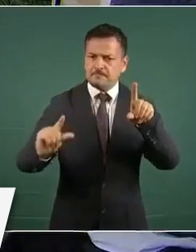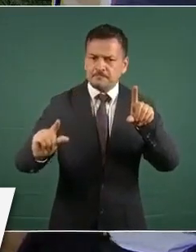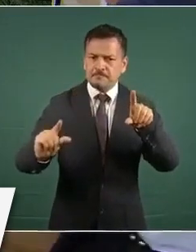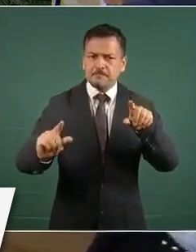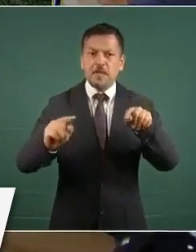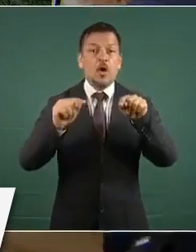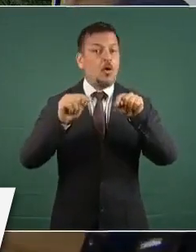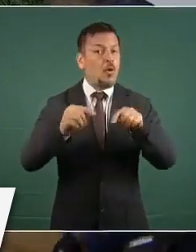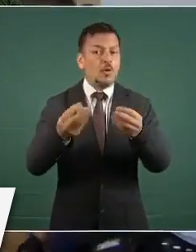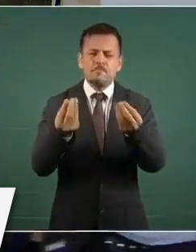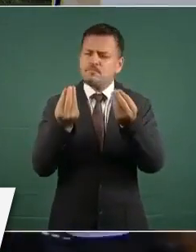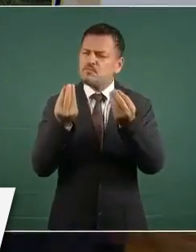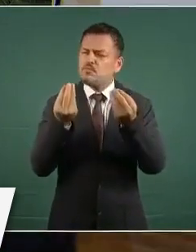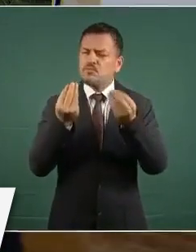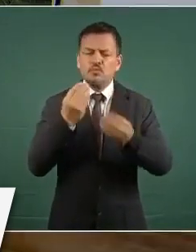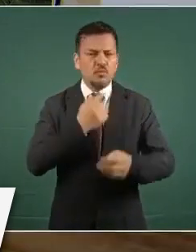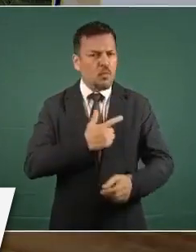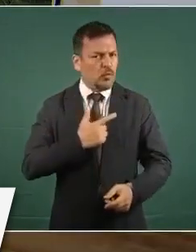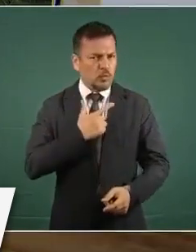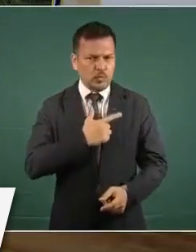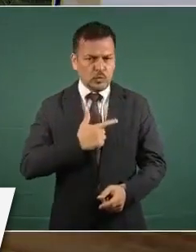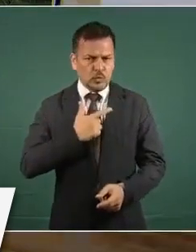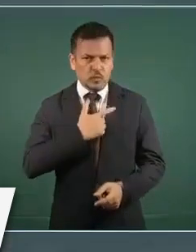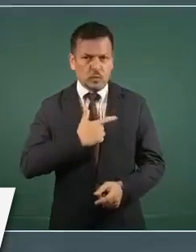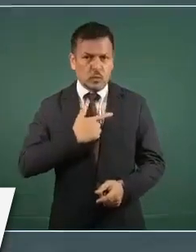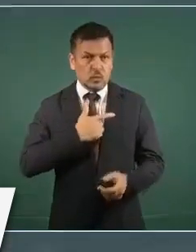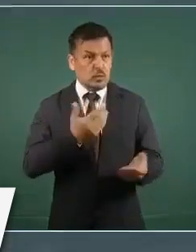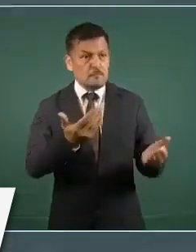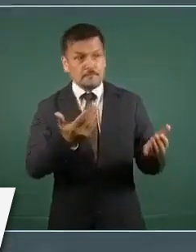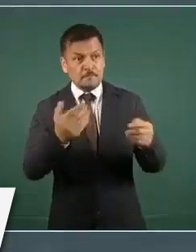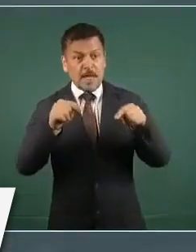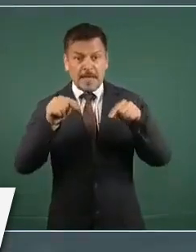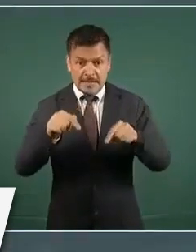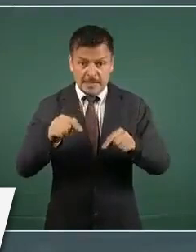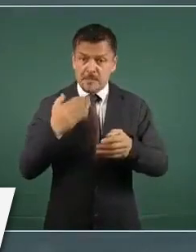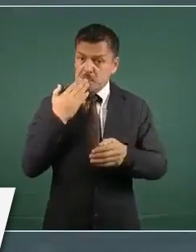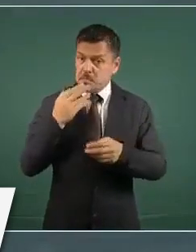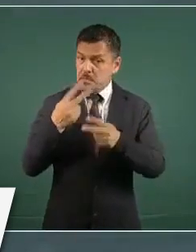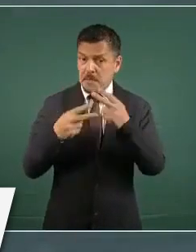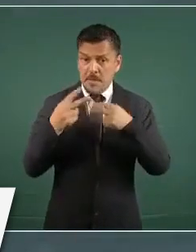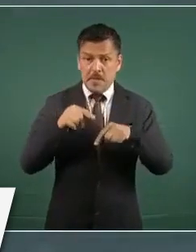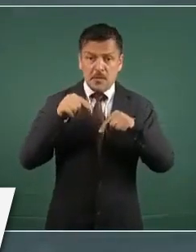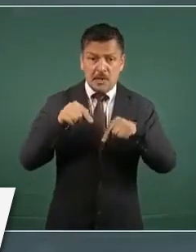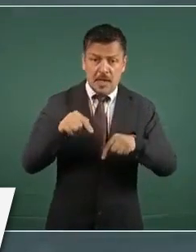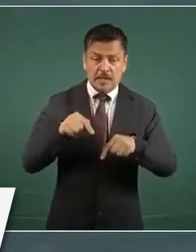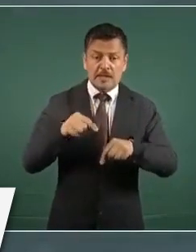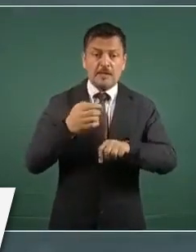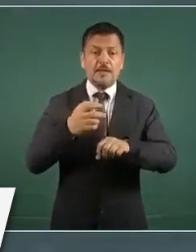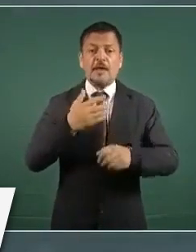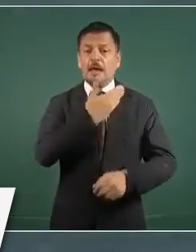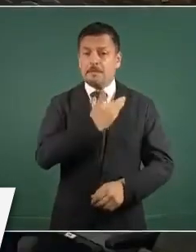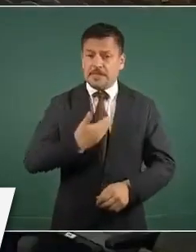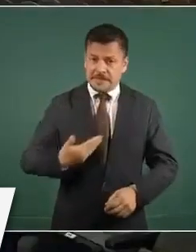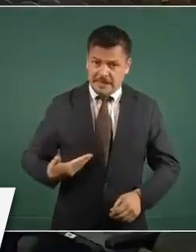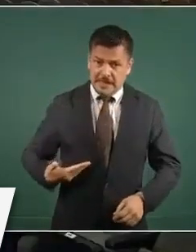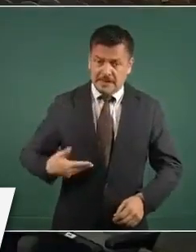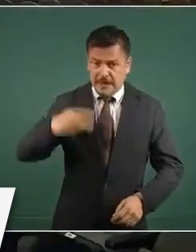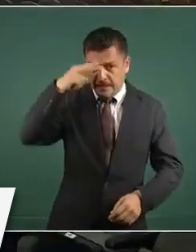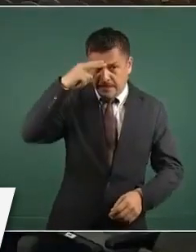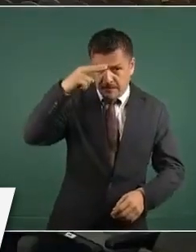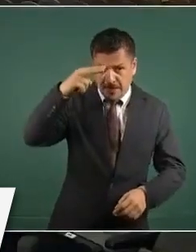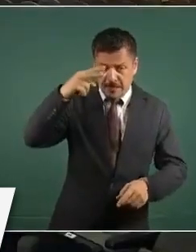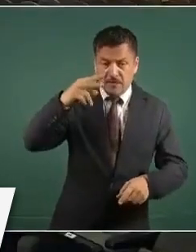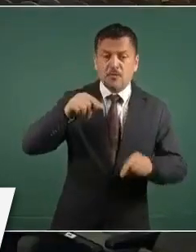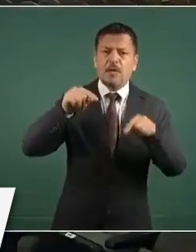hoy nos da mucho gusto recibir al presidente de mexico aquí en su casa en el estado de